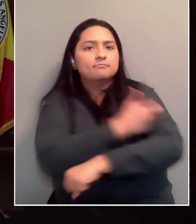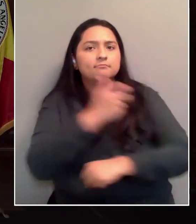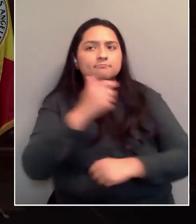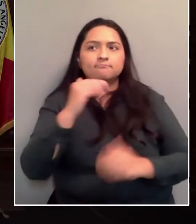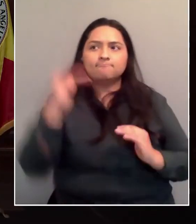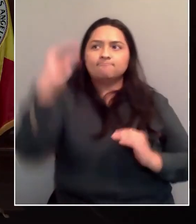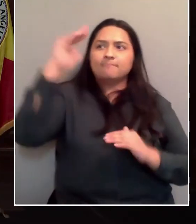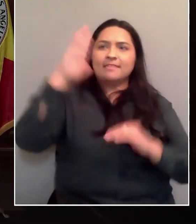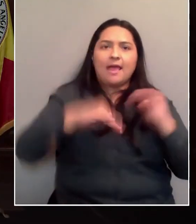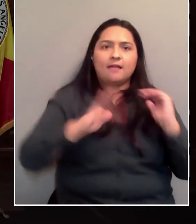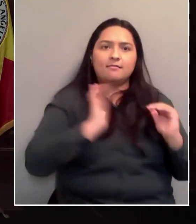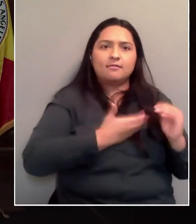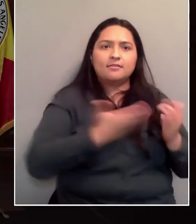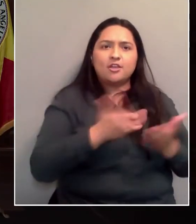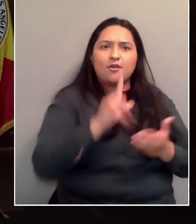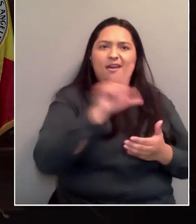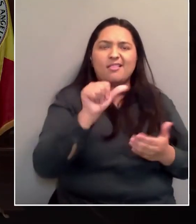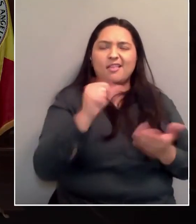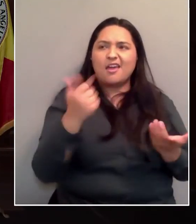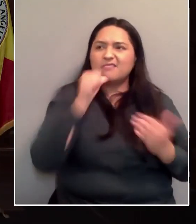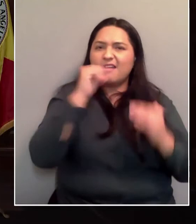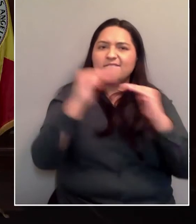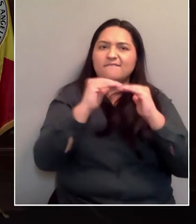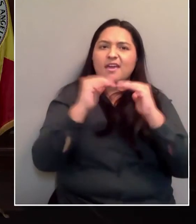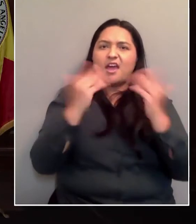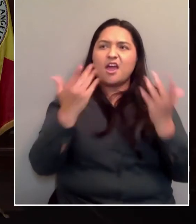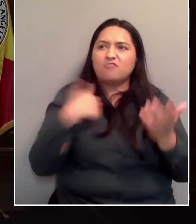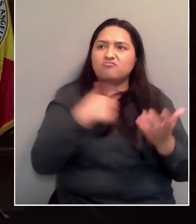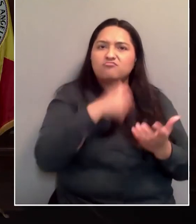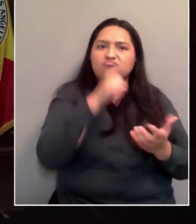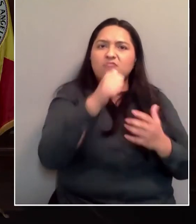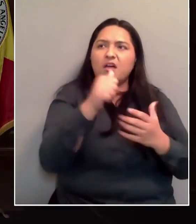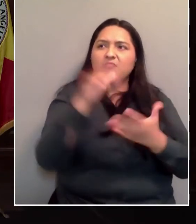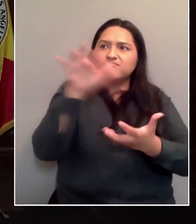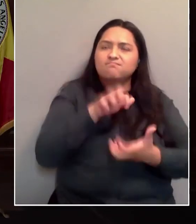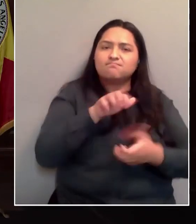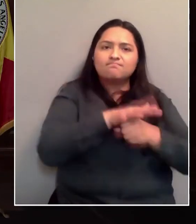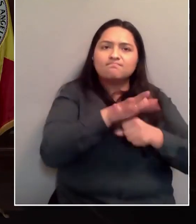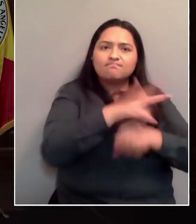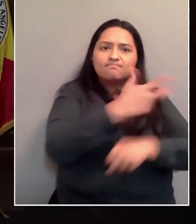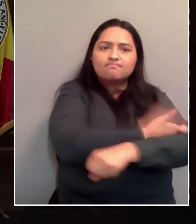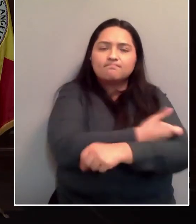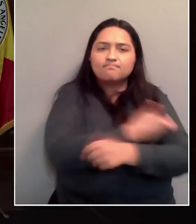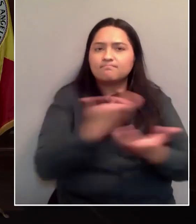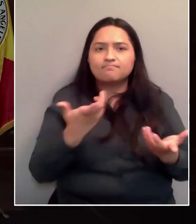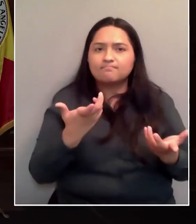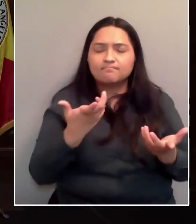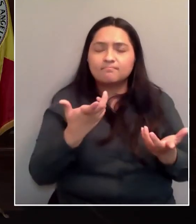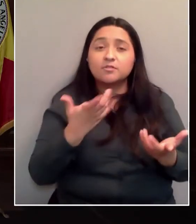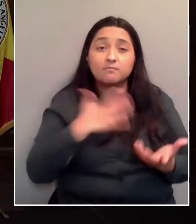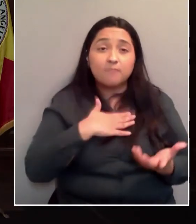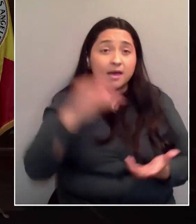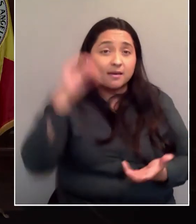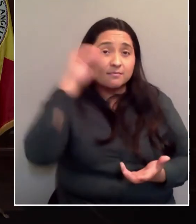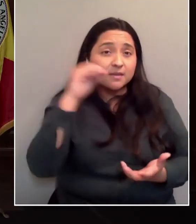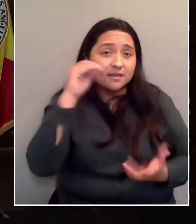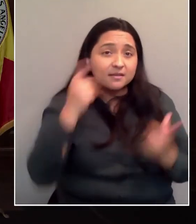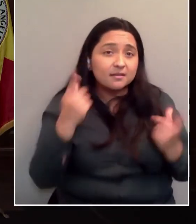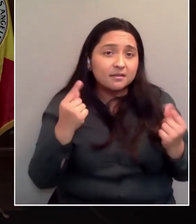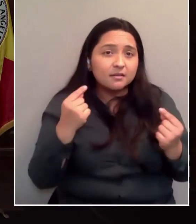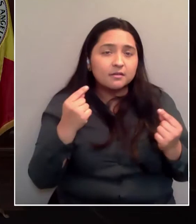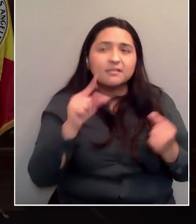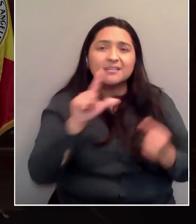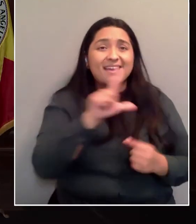Necesitamos más atención. Y es mi opinión, Los Ángeles debe ser como un estado.